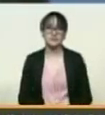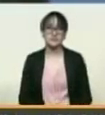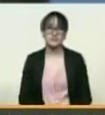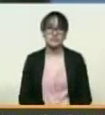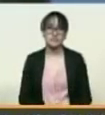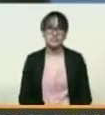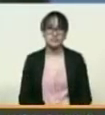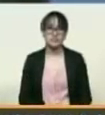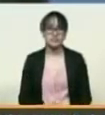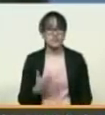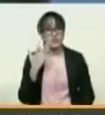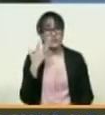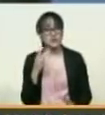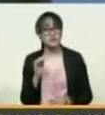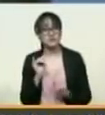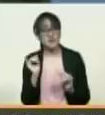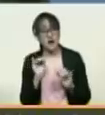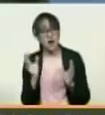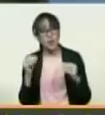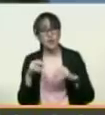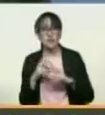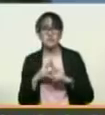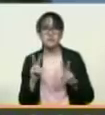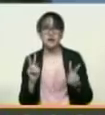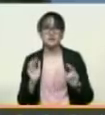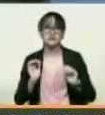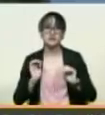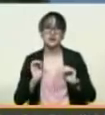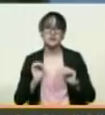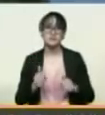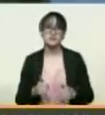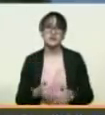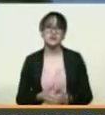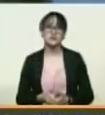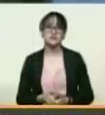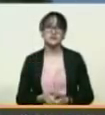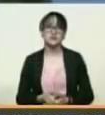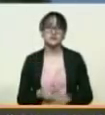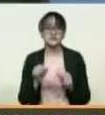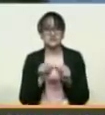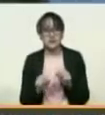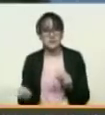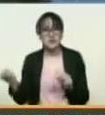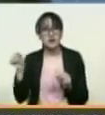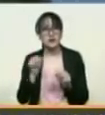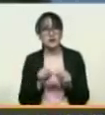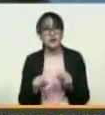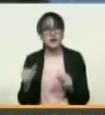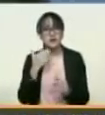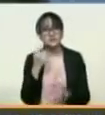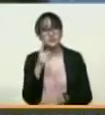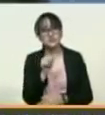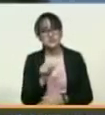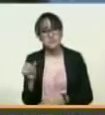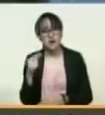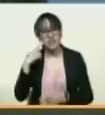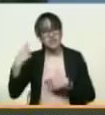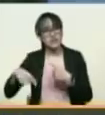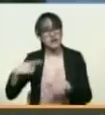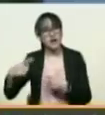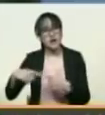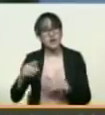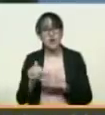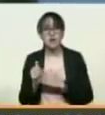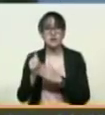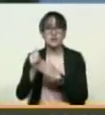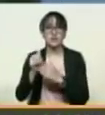ve que después del acuerdo de paz comienza a haber asesinatos casi semanales, en algunos casos en una semana son casi diarios, de